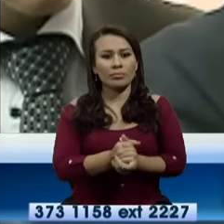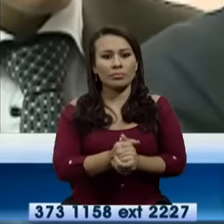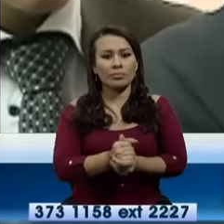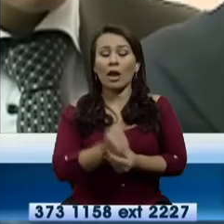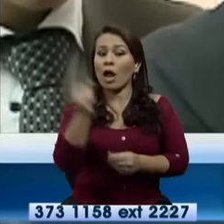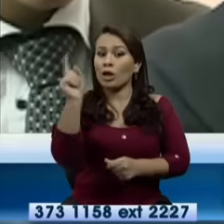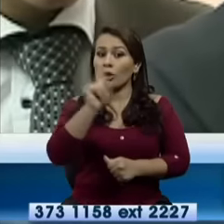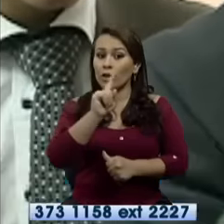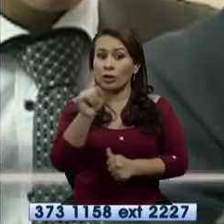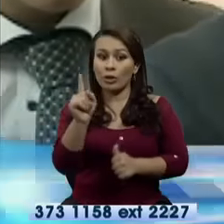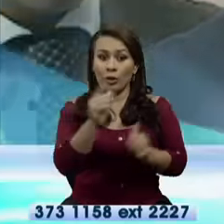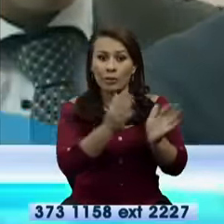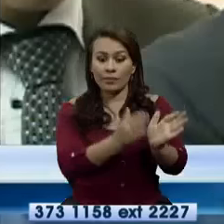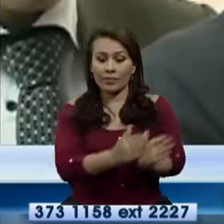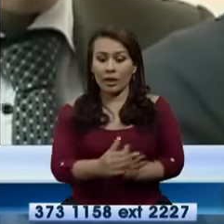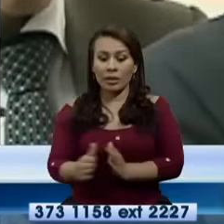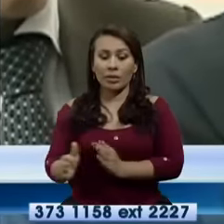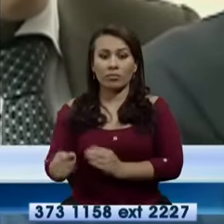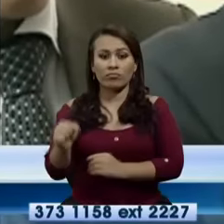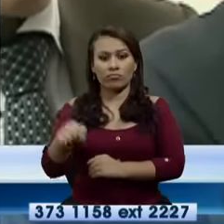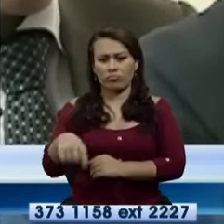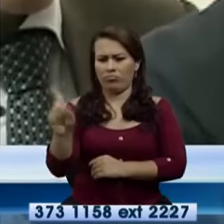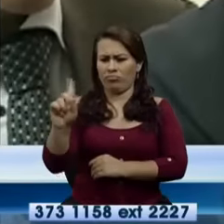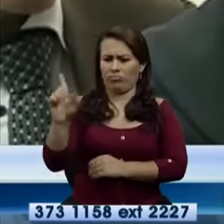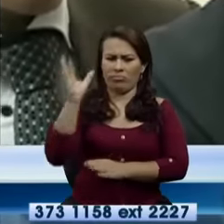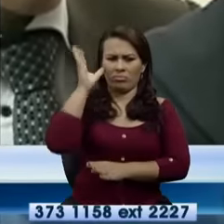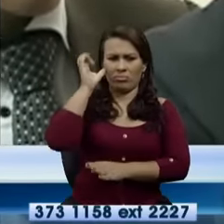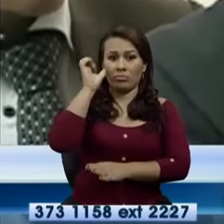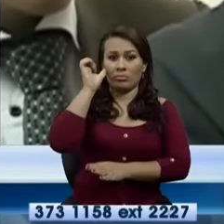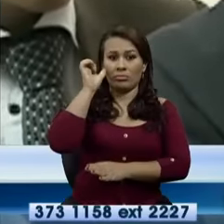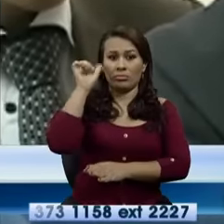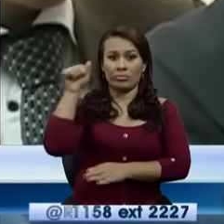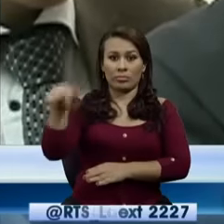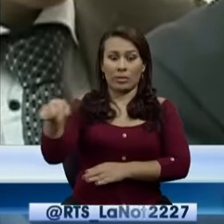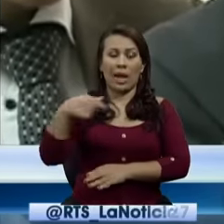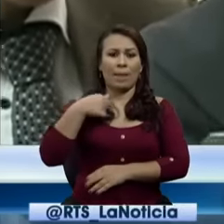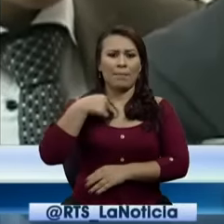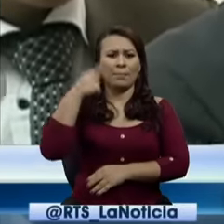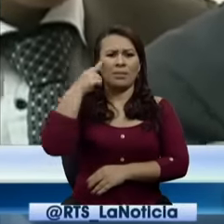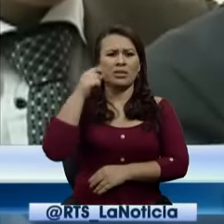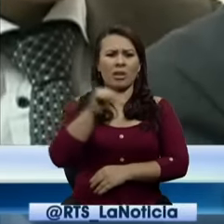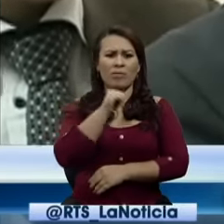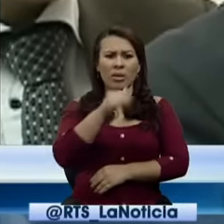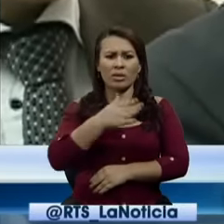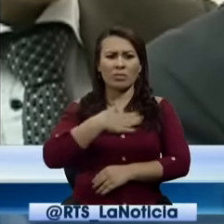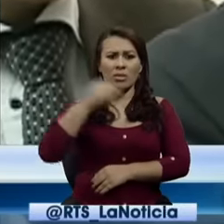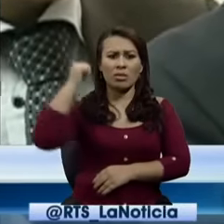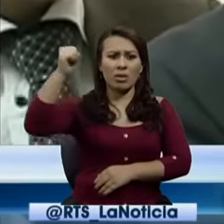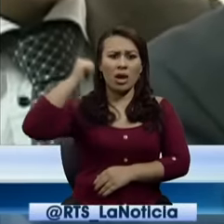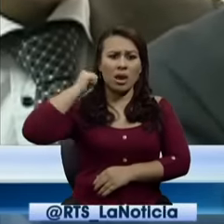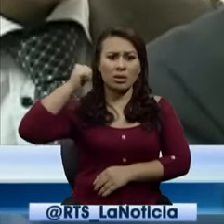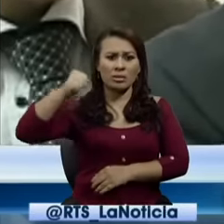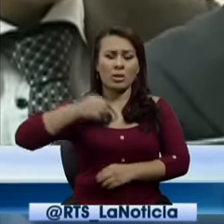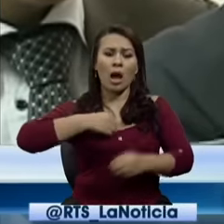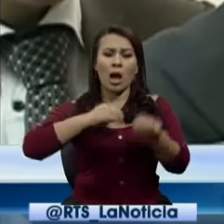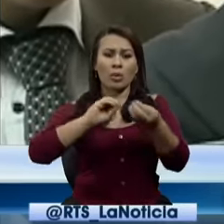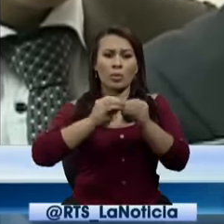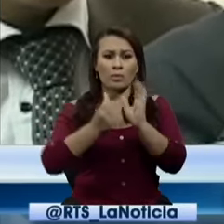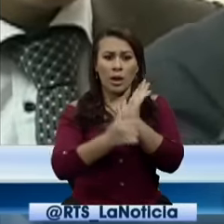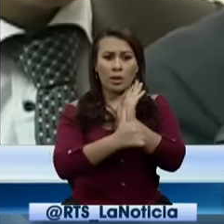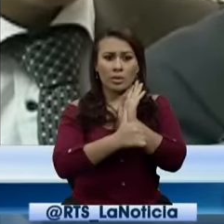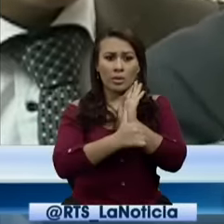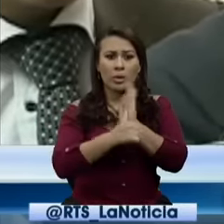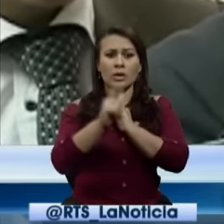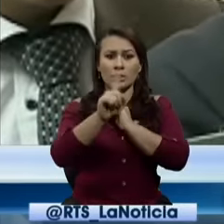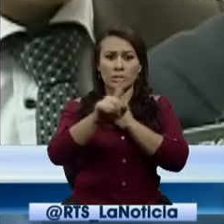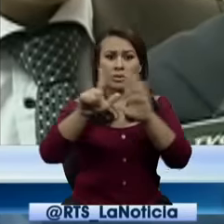adecuado esta acción de protección sino si él cree que se están violando sus derechos a partir del artículo 179 puede